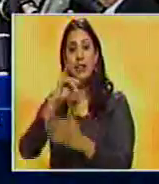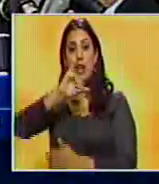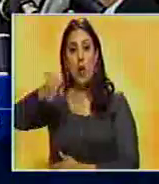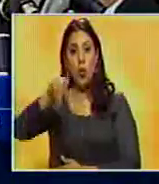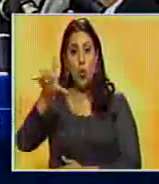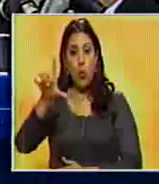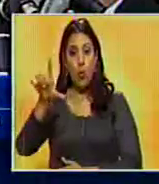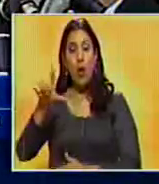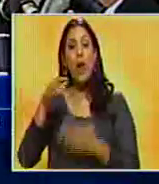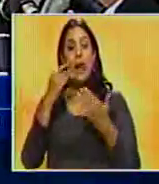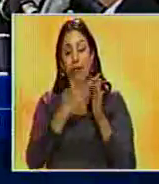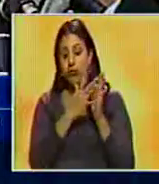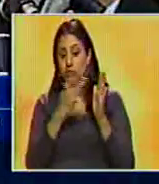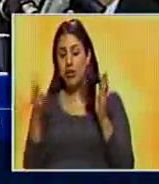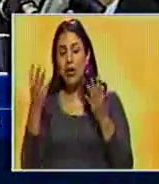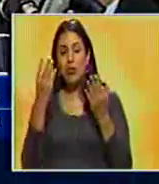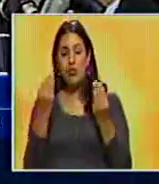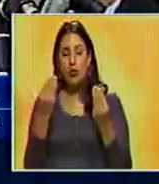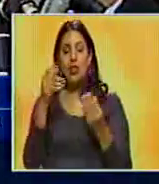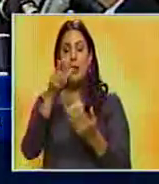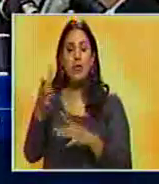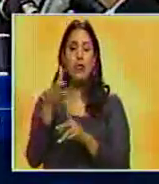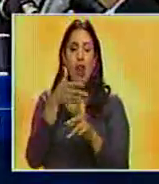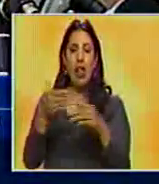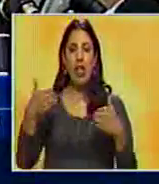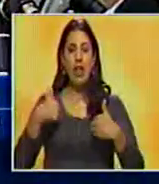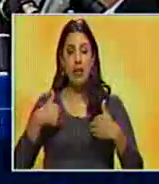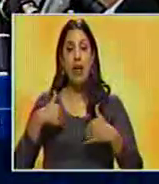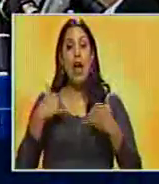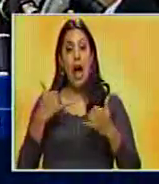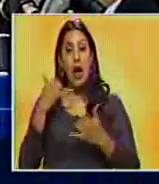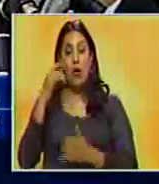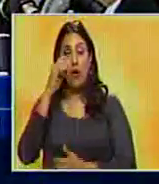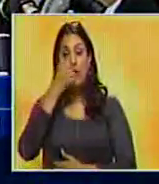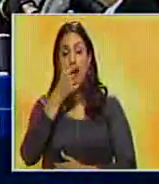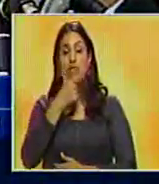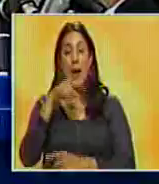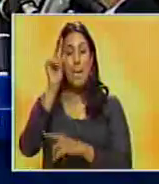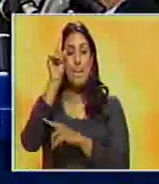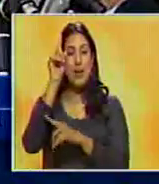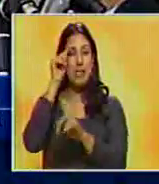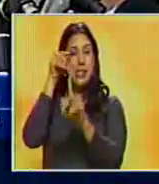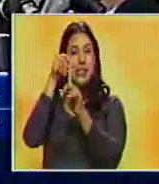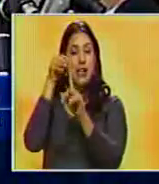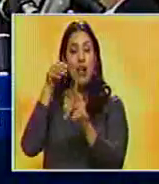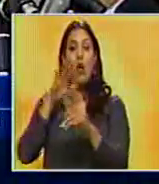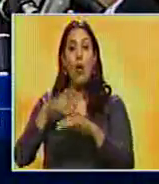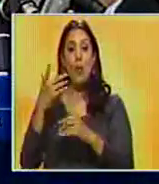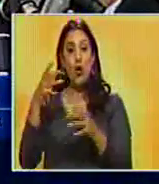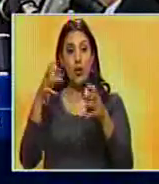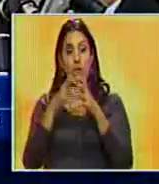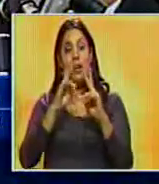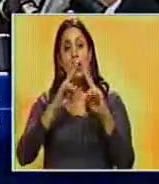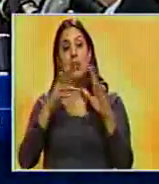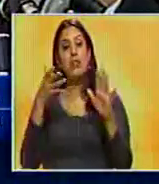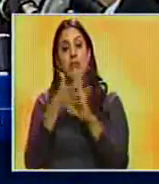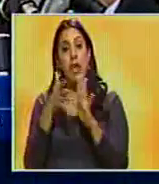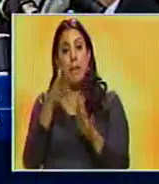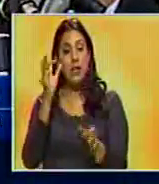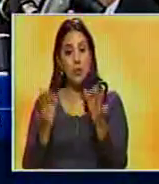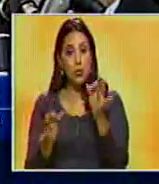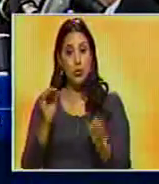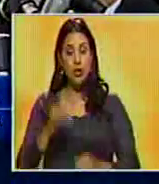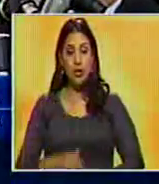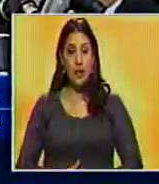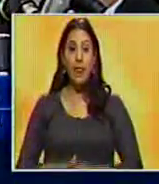de julio lapso donde ocurrieron múltiples hechos violentos señaló que llevar a ser el primero de una serie de dirigentes que deberán responder a la justicia